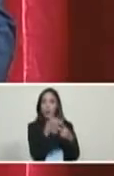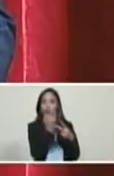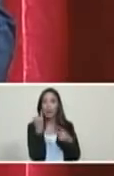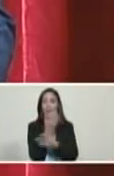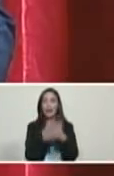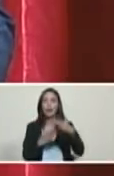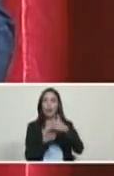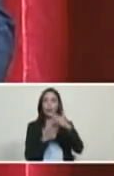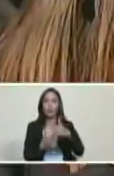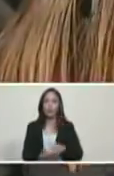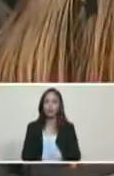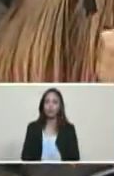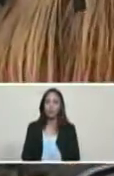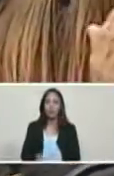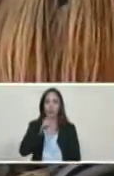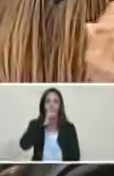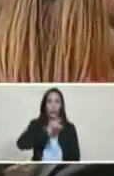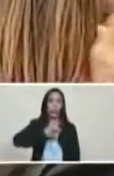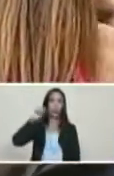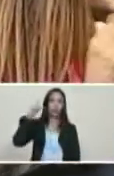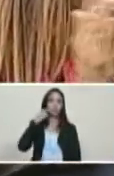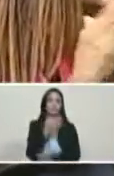contra. ¡Récord mundial!